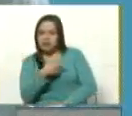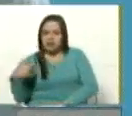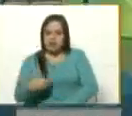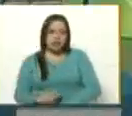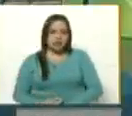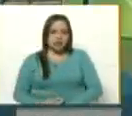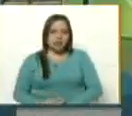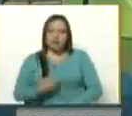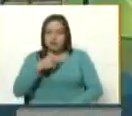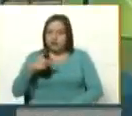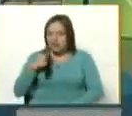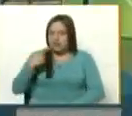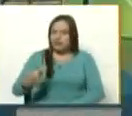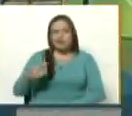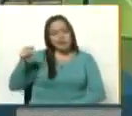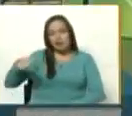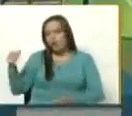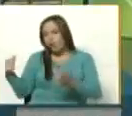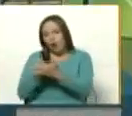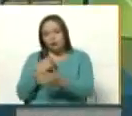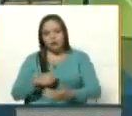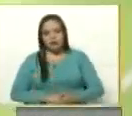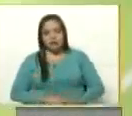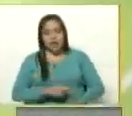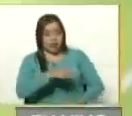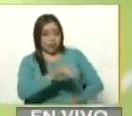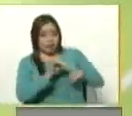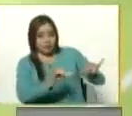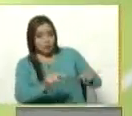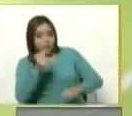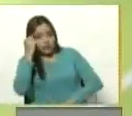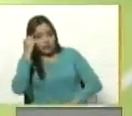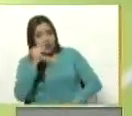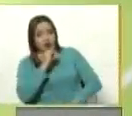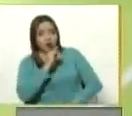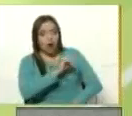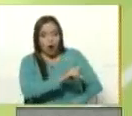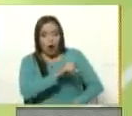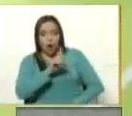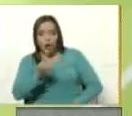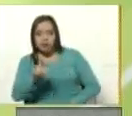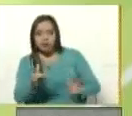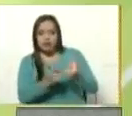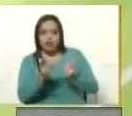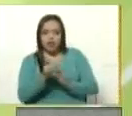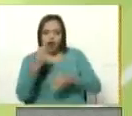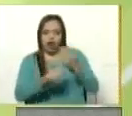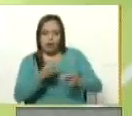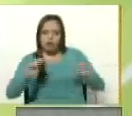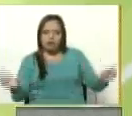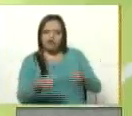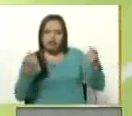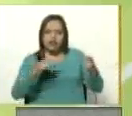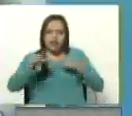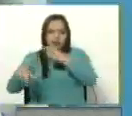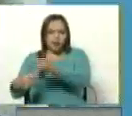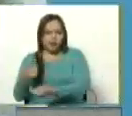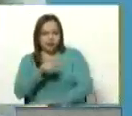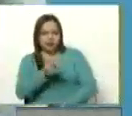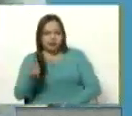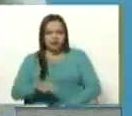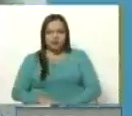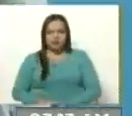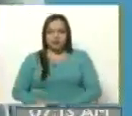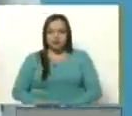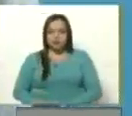un golpe de Estado. Ahora, esa información que ustedes recabaron ese mismo día 11, ¿cómo hicieron para difundirla el día 12? Bueno, el día 12 se